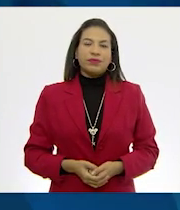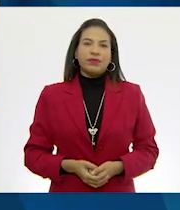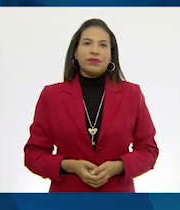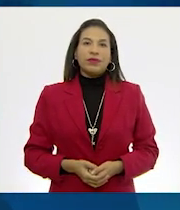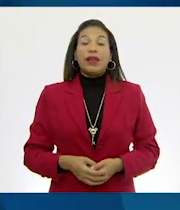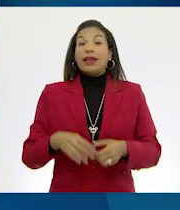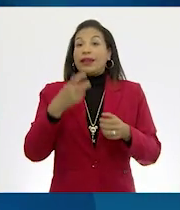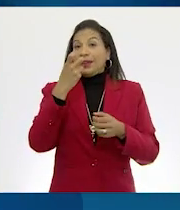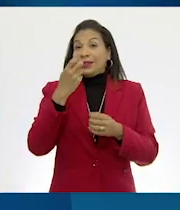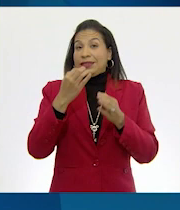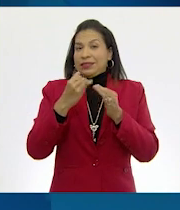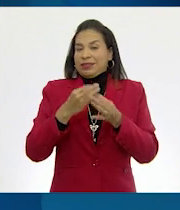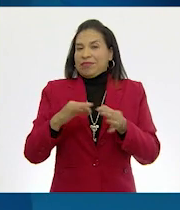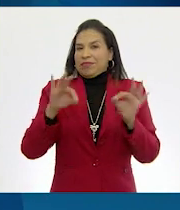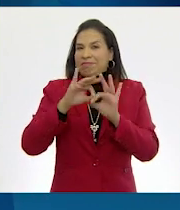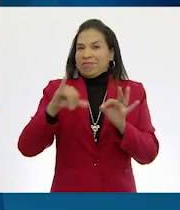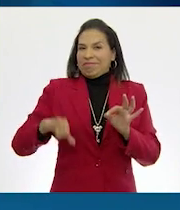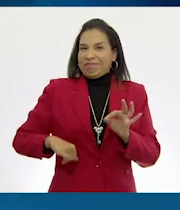Un dato interesante.